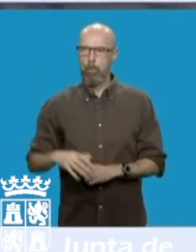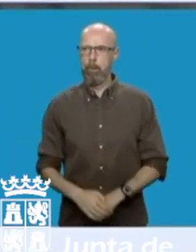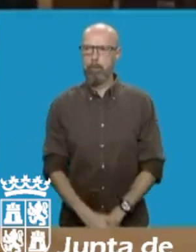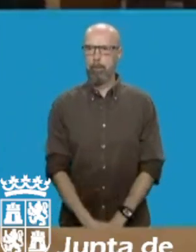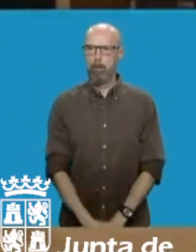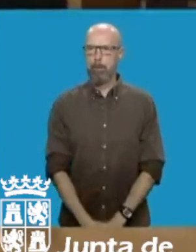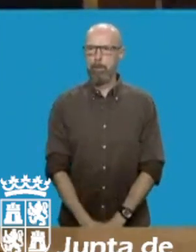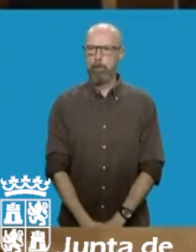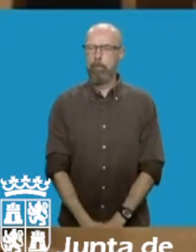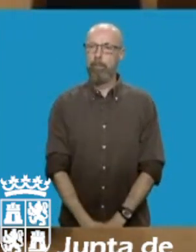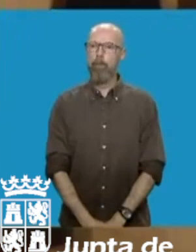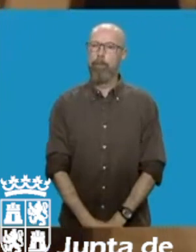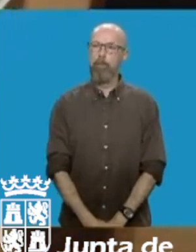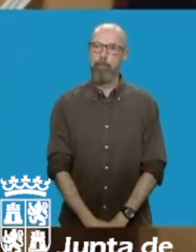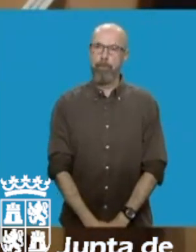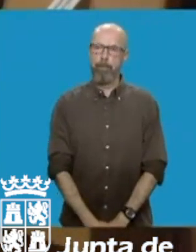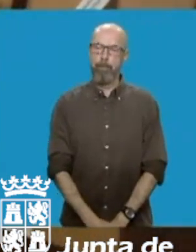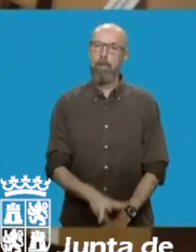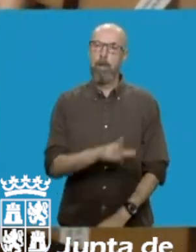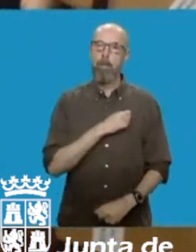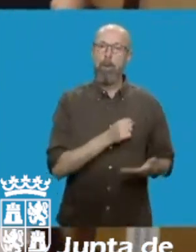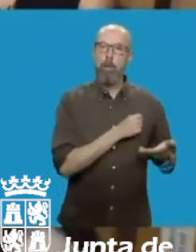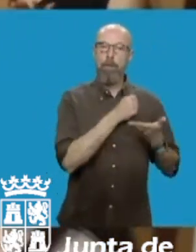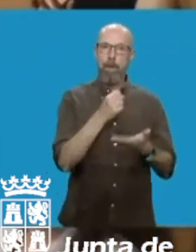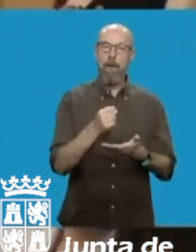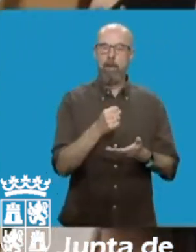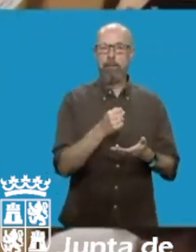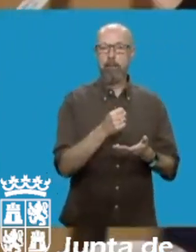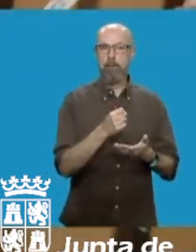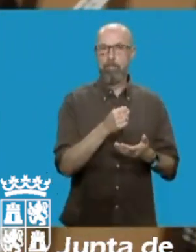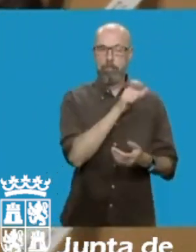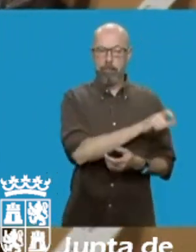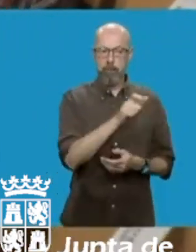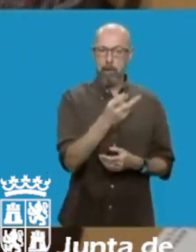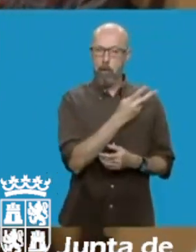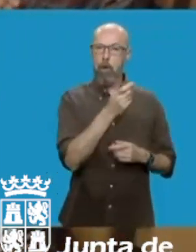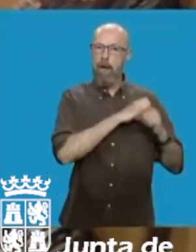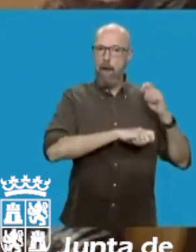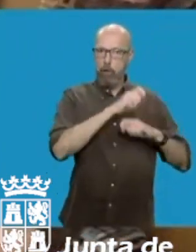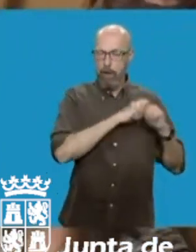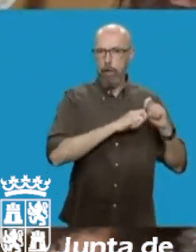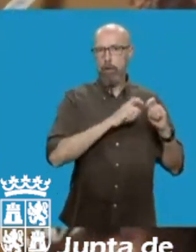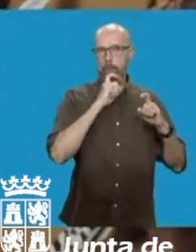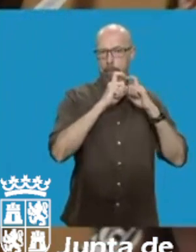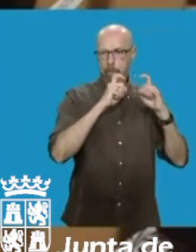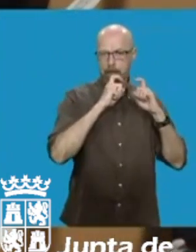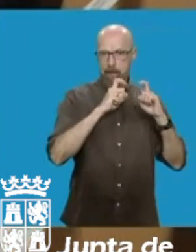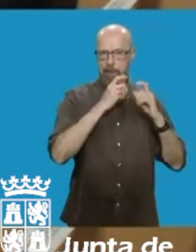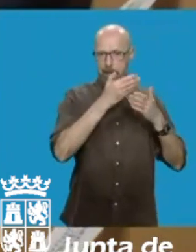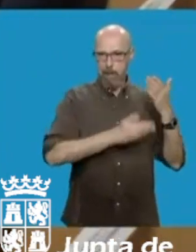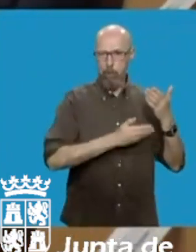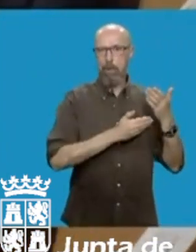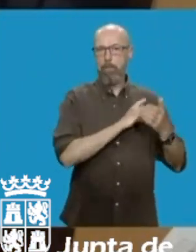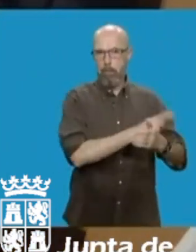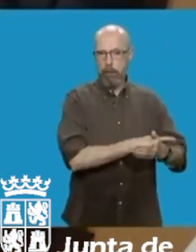Hacen entrega del galardón Íñigo Pérez Torresos y Marco Antonio Méndez de la Asociación de la Prensa Deportiva de Castilla y León y miembros del